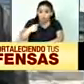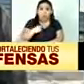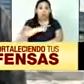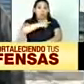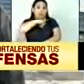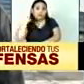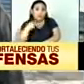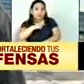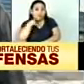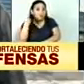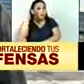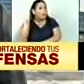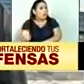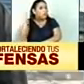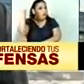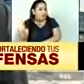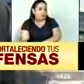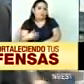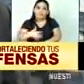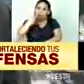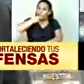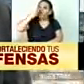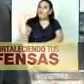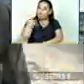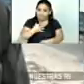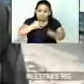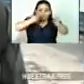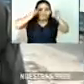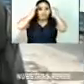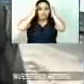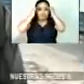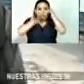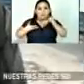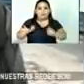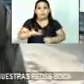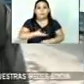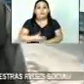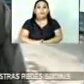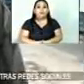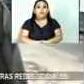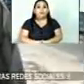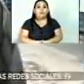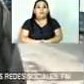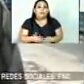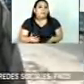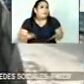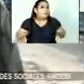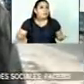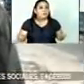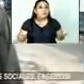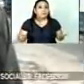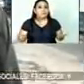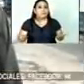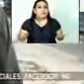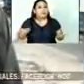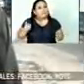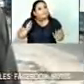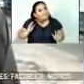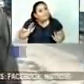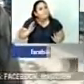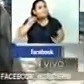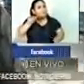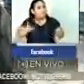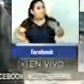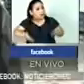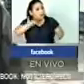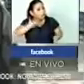habiendo casi a diario, sinceramente a preocupa bastante a uno. De que tal vez se